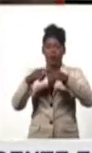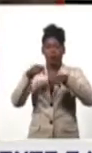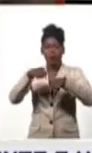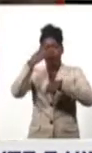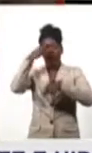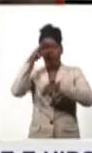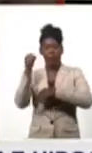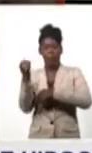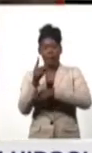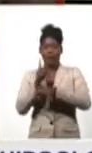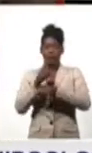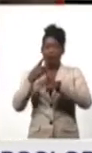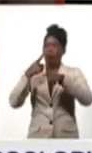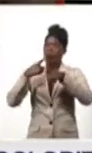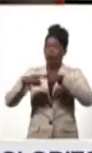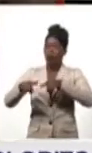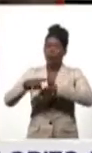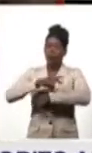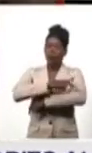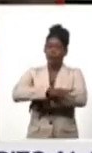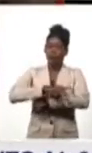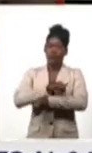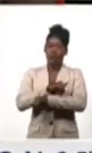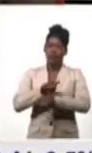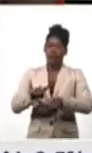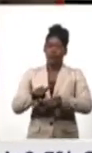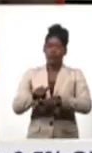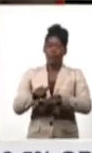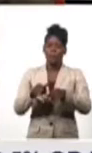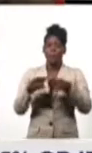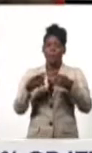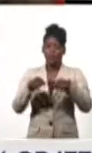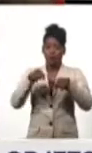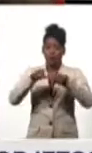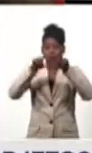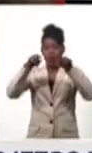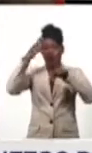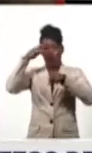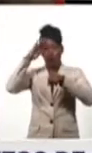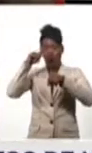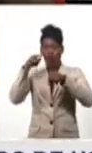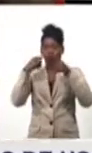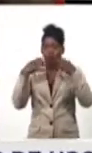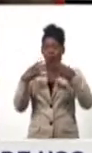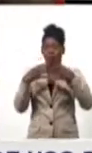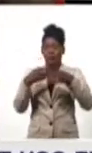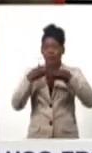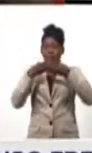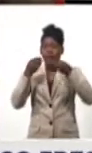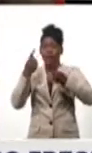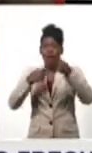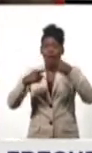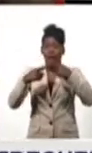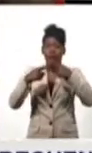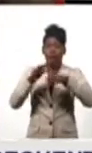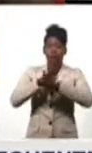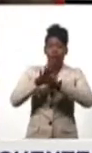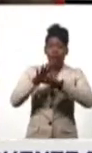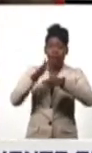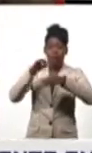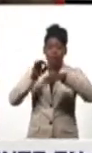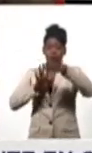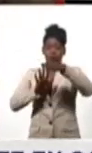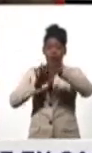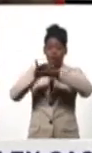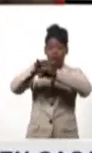bueno, concretamente en nuestro país. ¿Qué pasa? Que al desaparecer esas zonas costeras, por el incremento de ese nivel del mar, del nivel